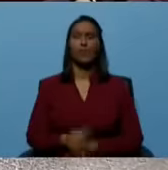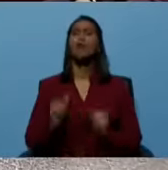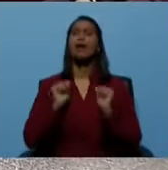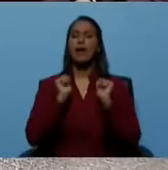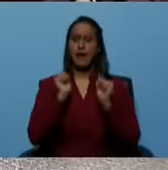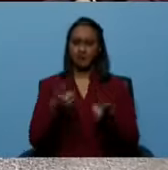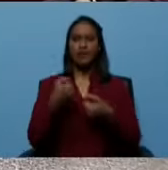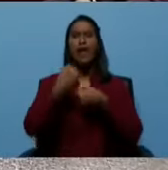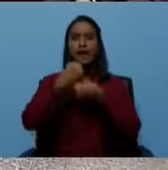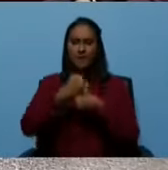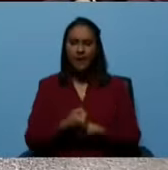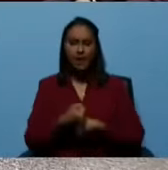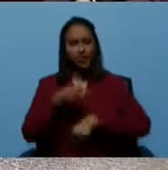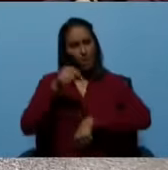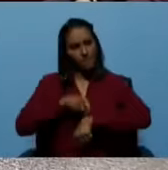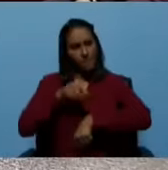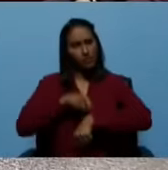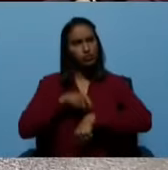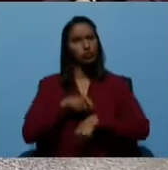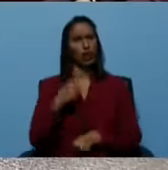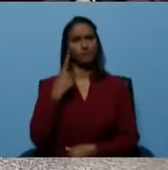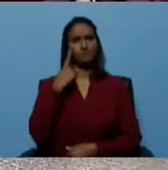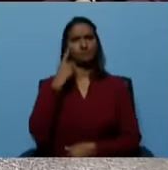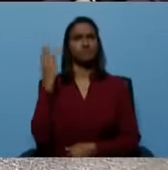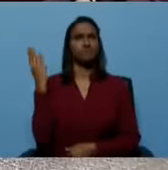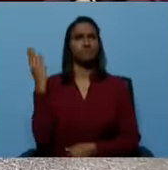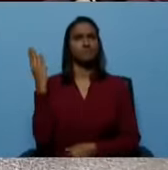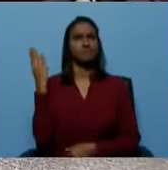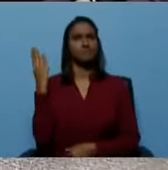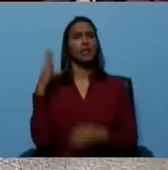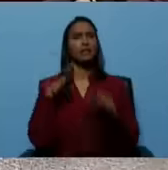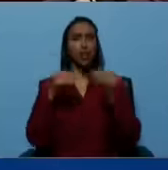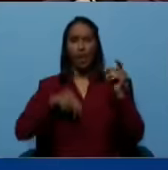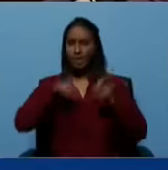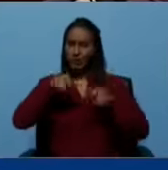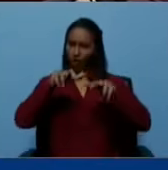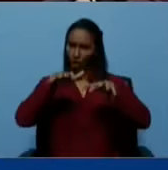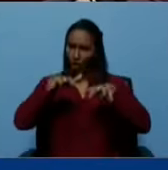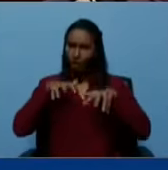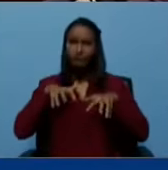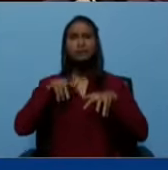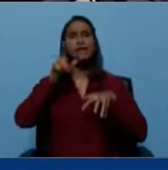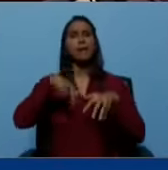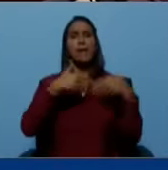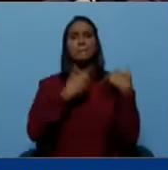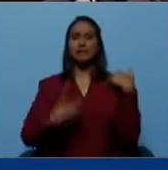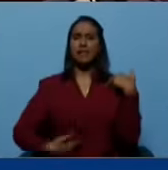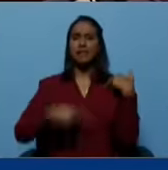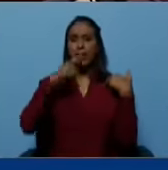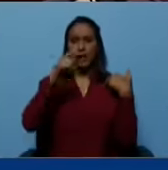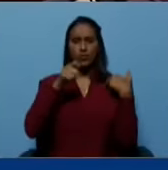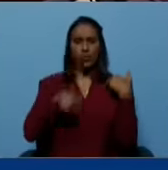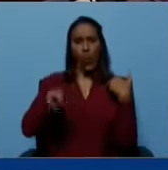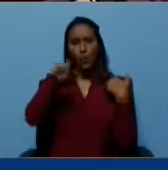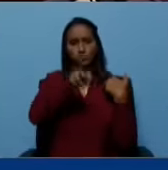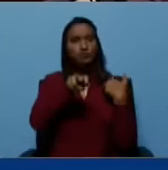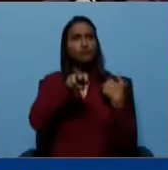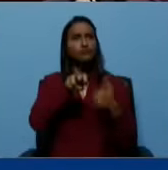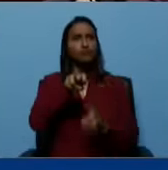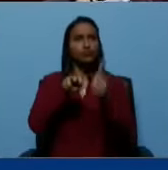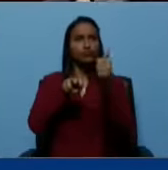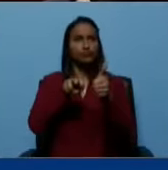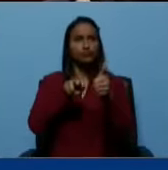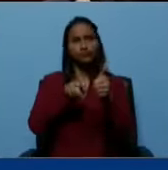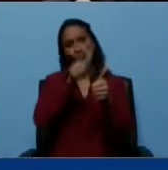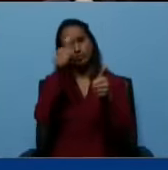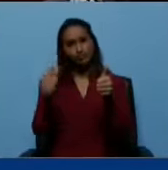Estado venezolano Nicolás Maduro Moros. Lo ven a través de las imágenes que compartimos con ustedes a esta hora, que se encuentra en compañía del tren ministerial